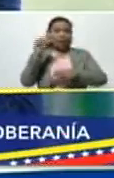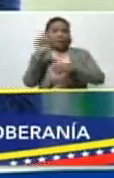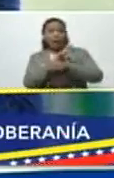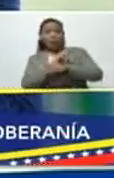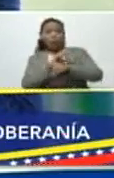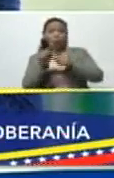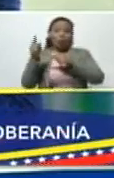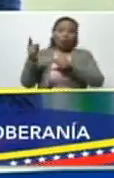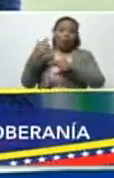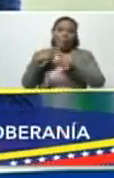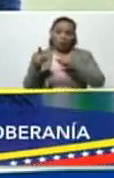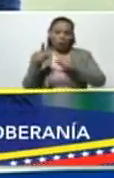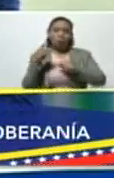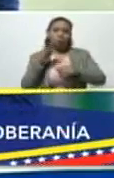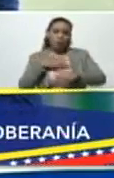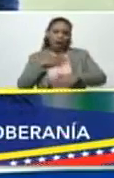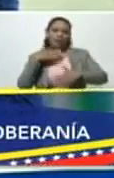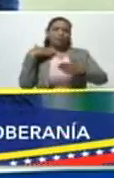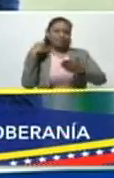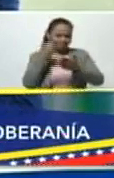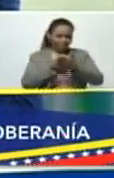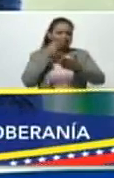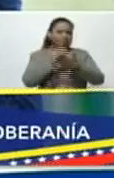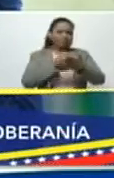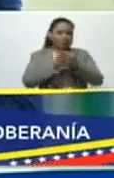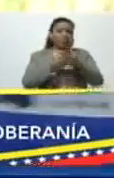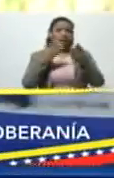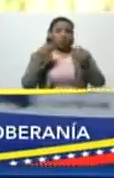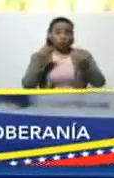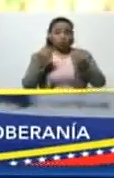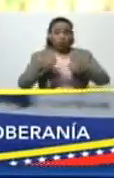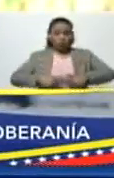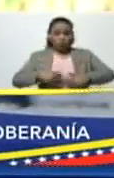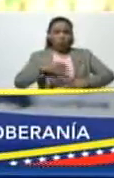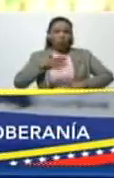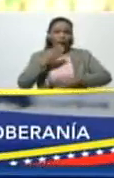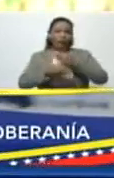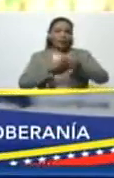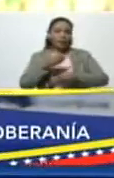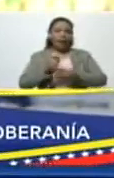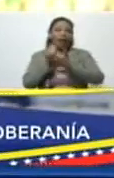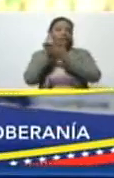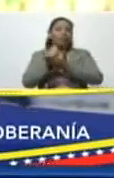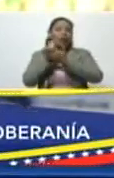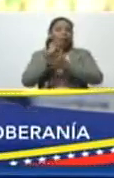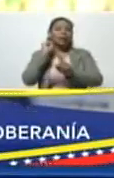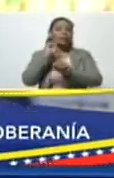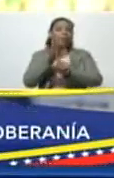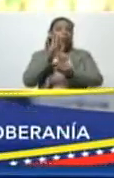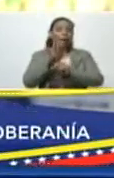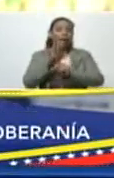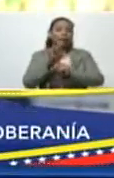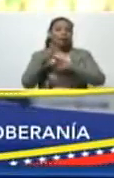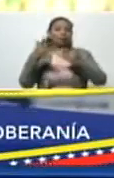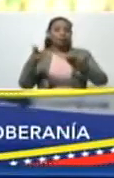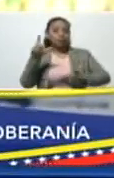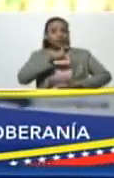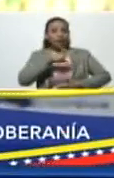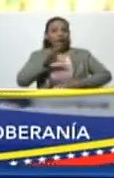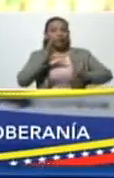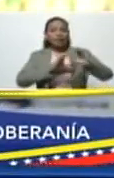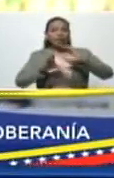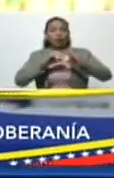forma constante y con muchas ganas se puede hacer. En el caso de la terapia celular, que amerita